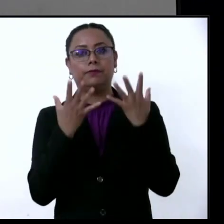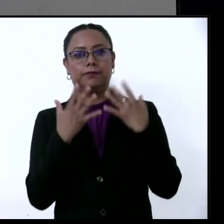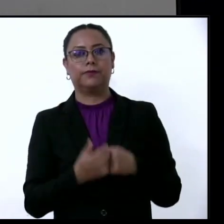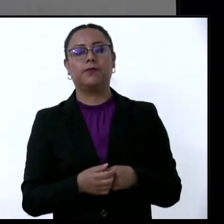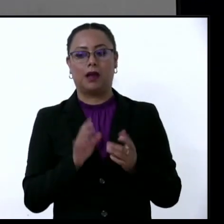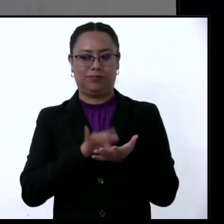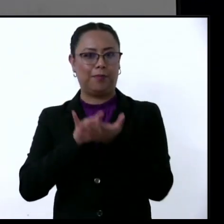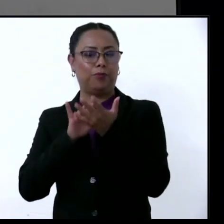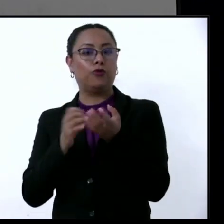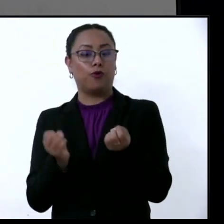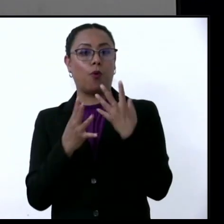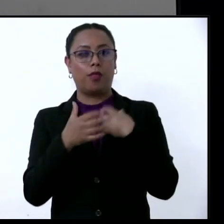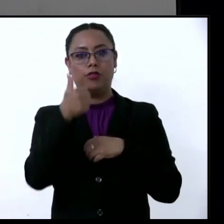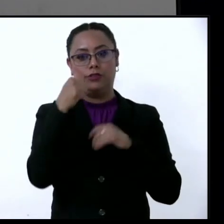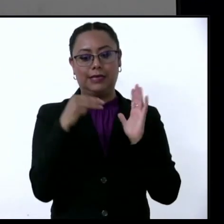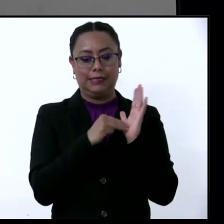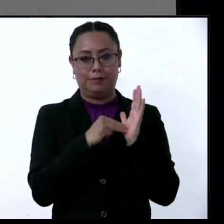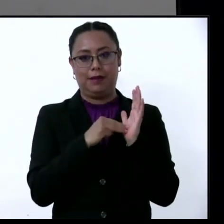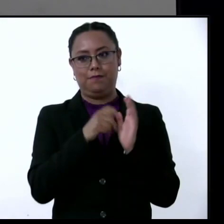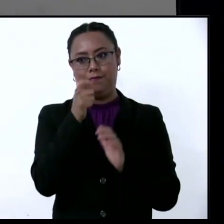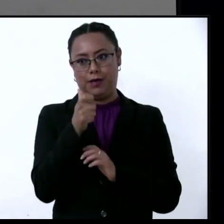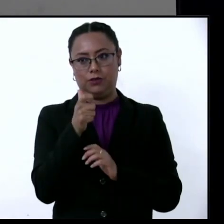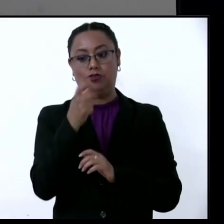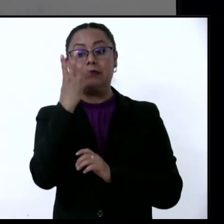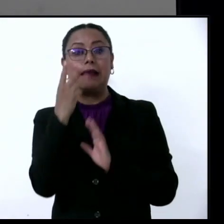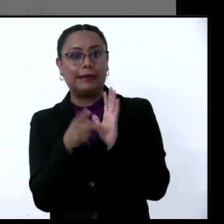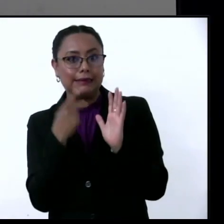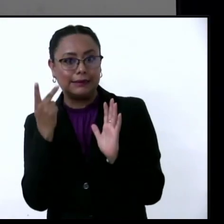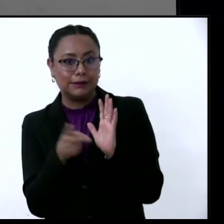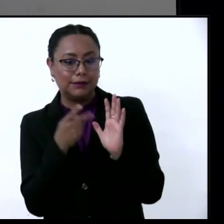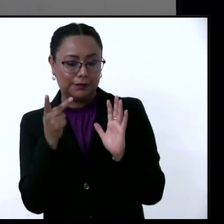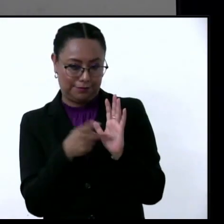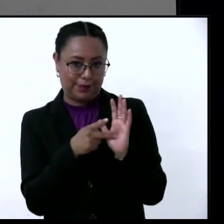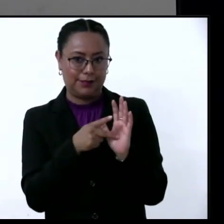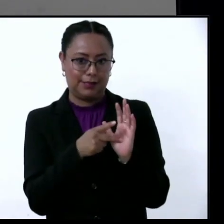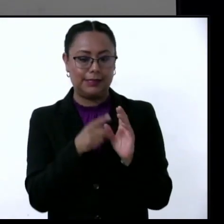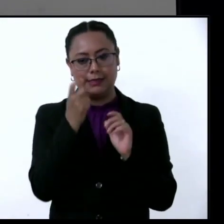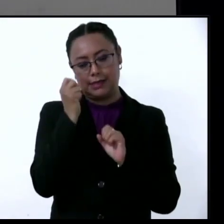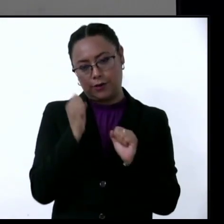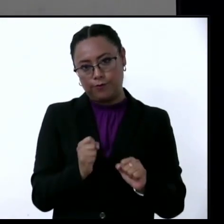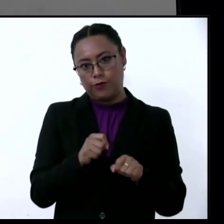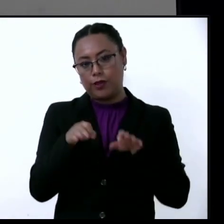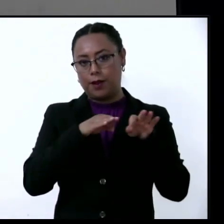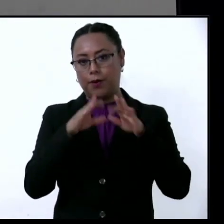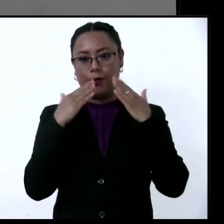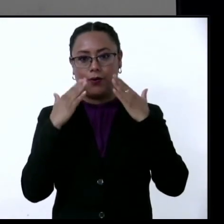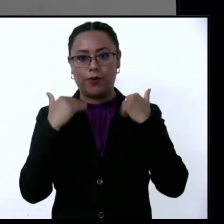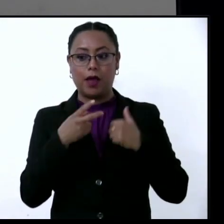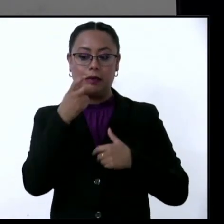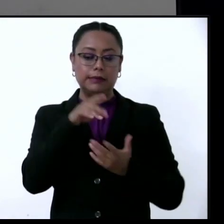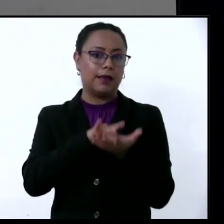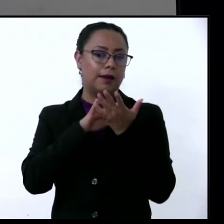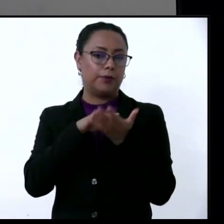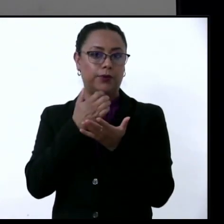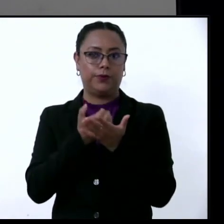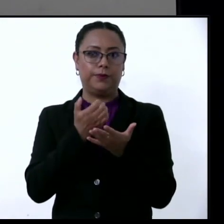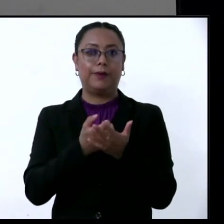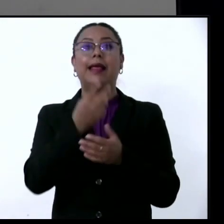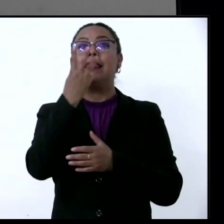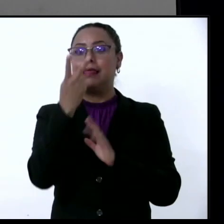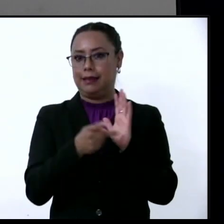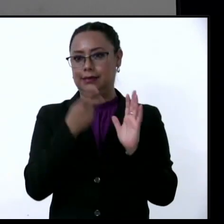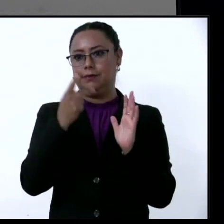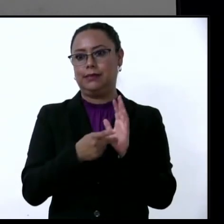por 3 ocasiones. El seguro de desempleo tradicional es un apoyo económico hasta en 3 ocasiones